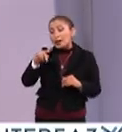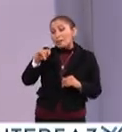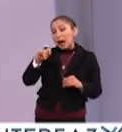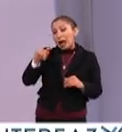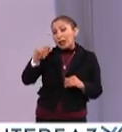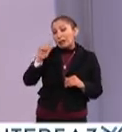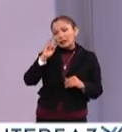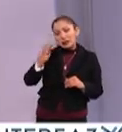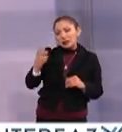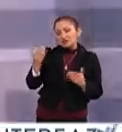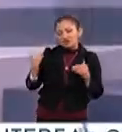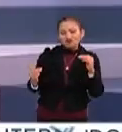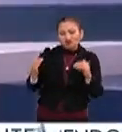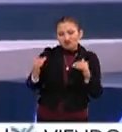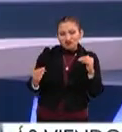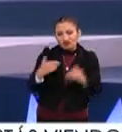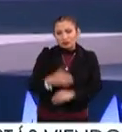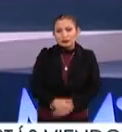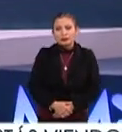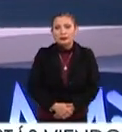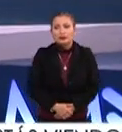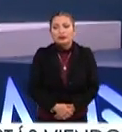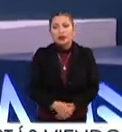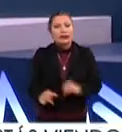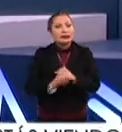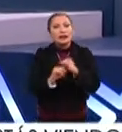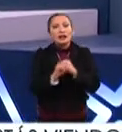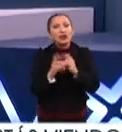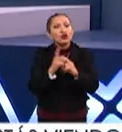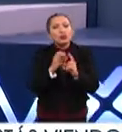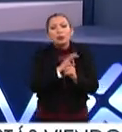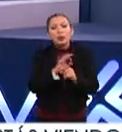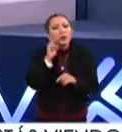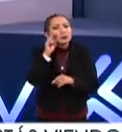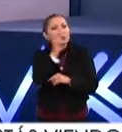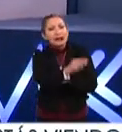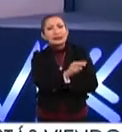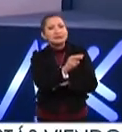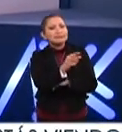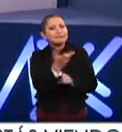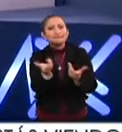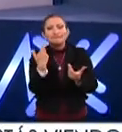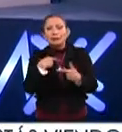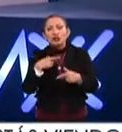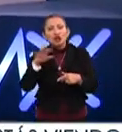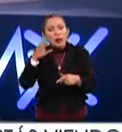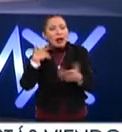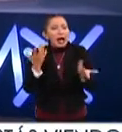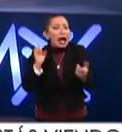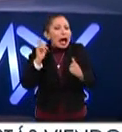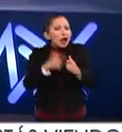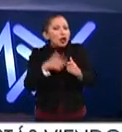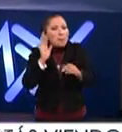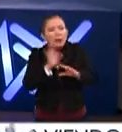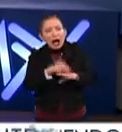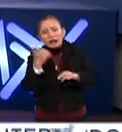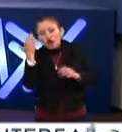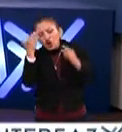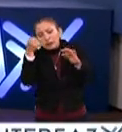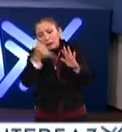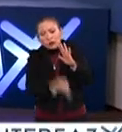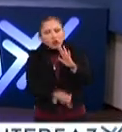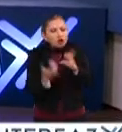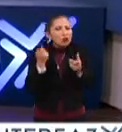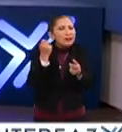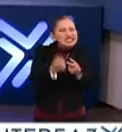mejor no lo tiene tan desarrollado. Mauricio, ¿qué página de internet pueden conocer nuestros televidentes para que puedan acercarse más,